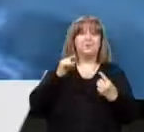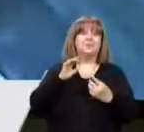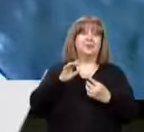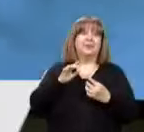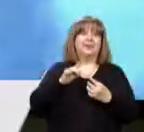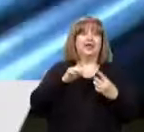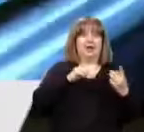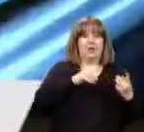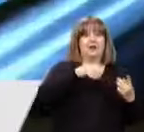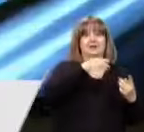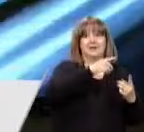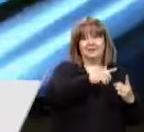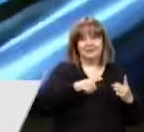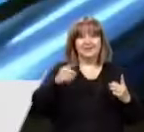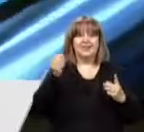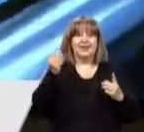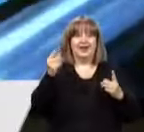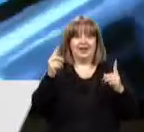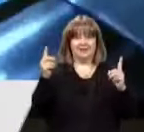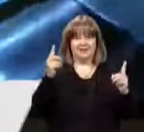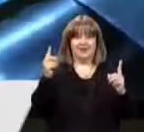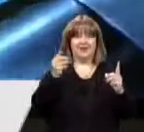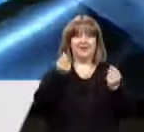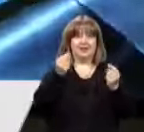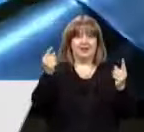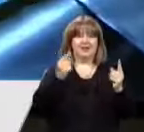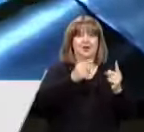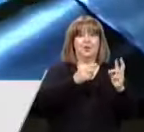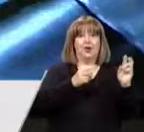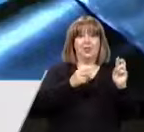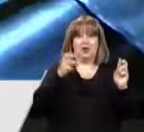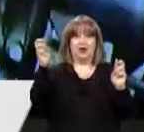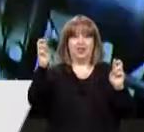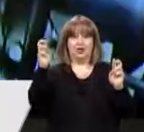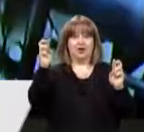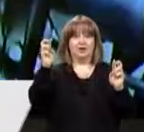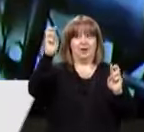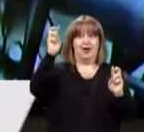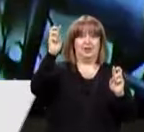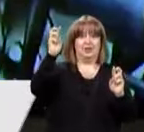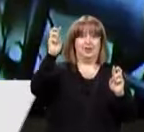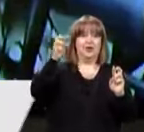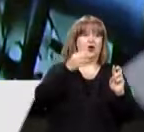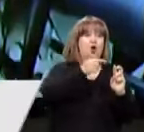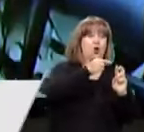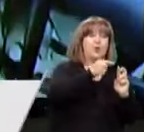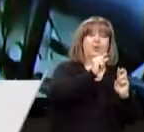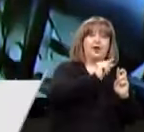compraban al mep ahora y salían a vender al Blue por ese pre de Esa diferencia entre un cambio y otro Pero